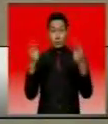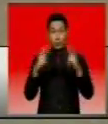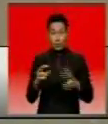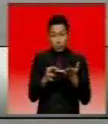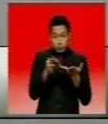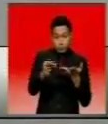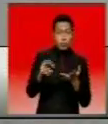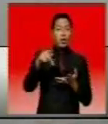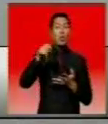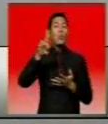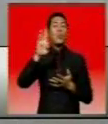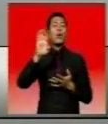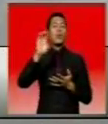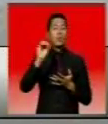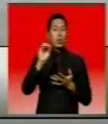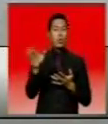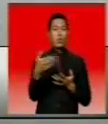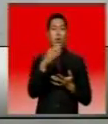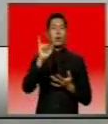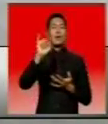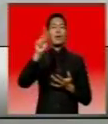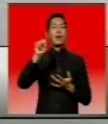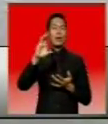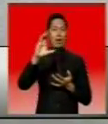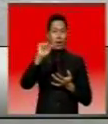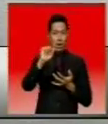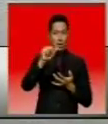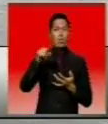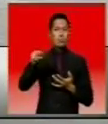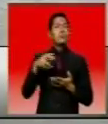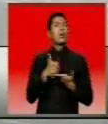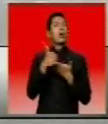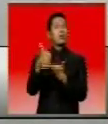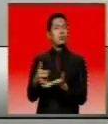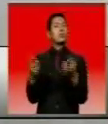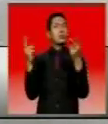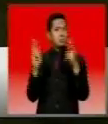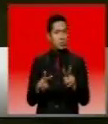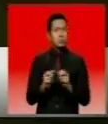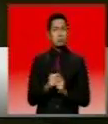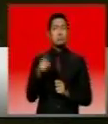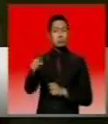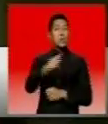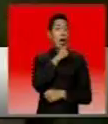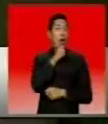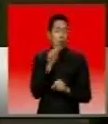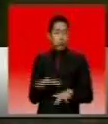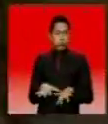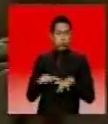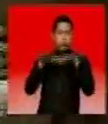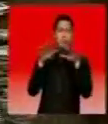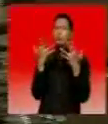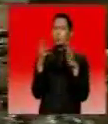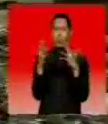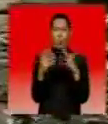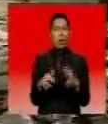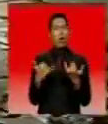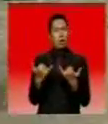favorecidos, padecida por crudos inviernos, y ahora es otra de las poblaciones que ya no recuerda los desbordamientos y